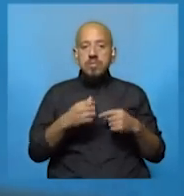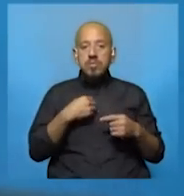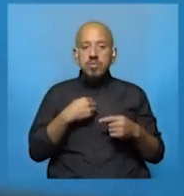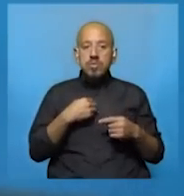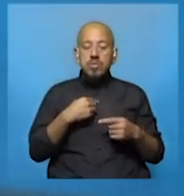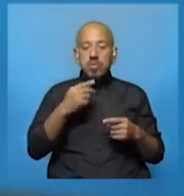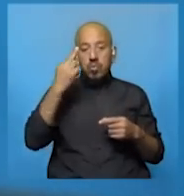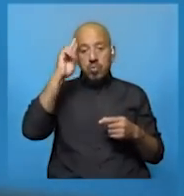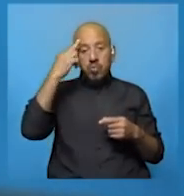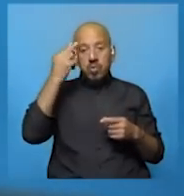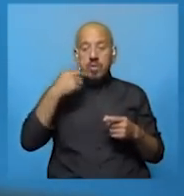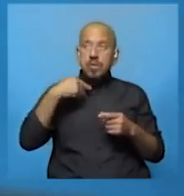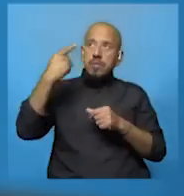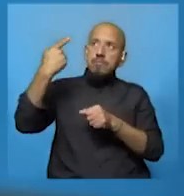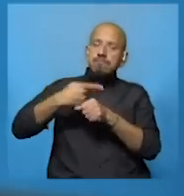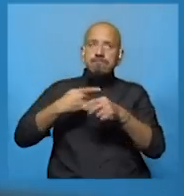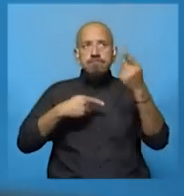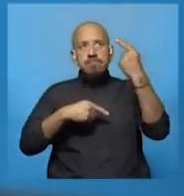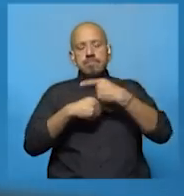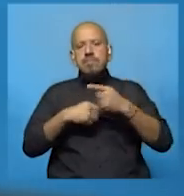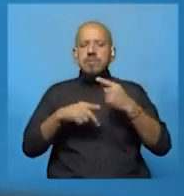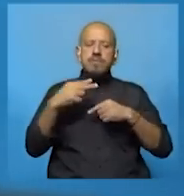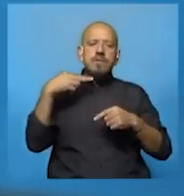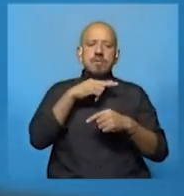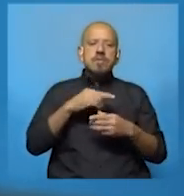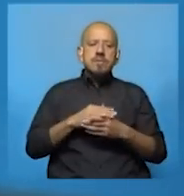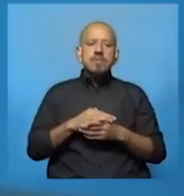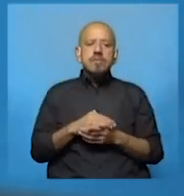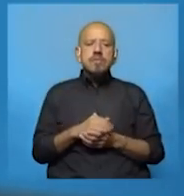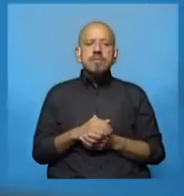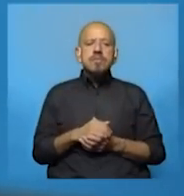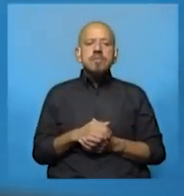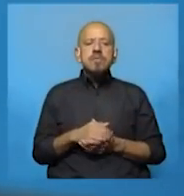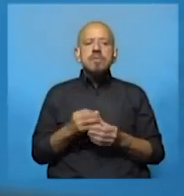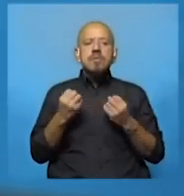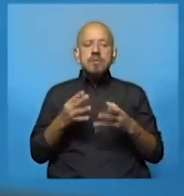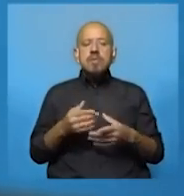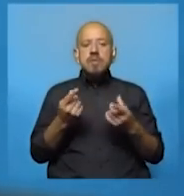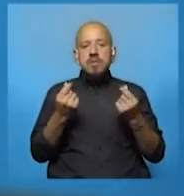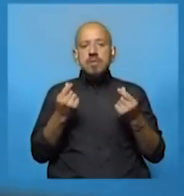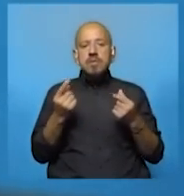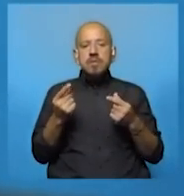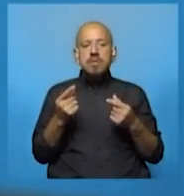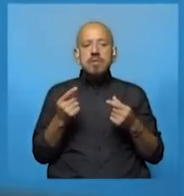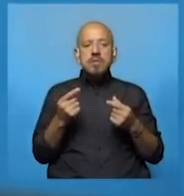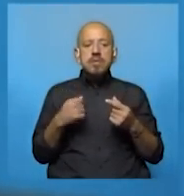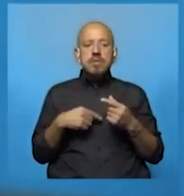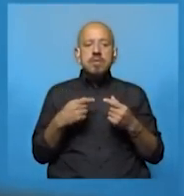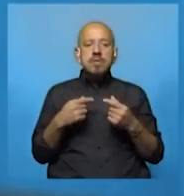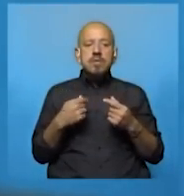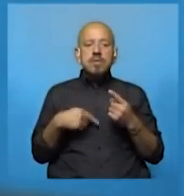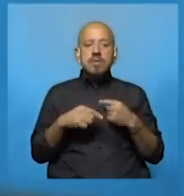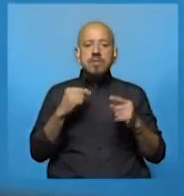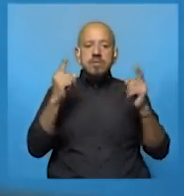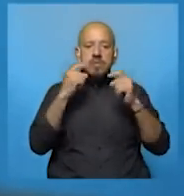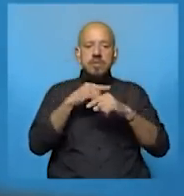mencionas Uruguay recibe expresiones son presiones hipócritas de fondo son hipócritas porque ese dinero que se mueve dinero es